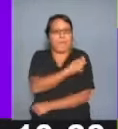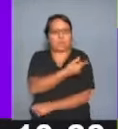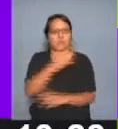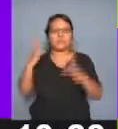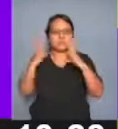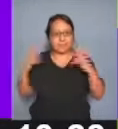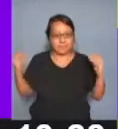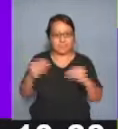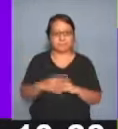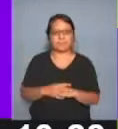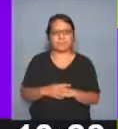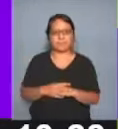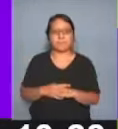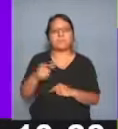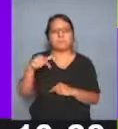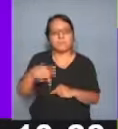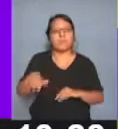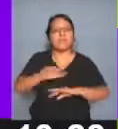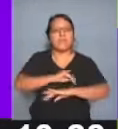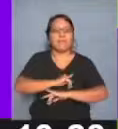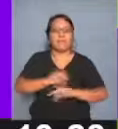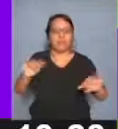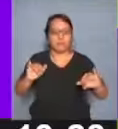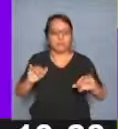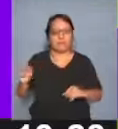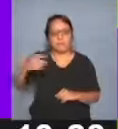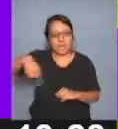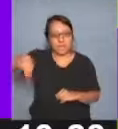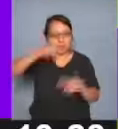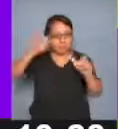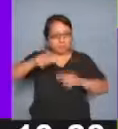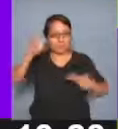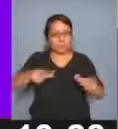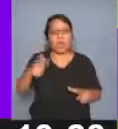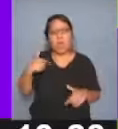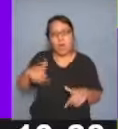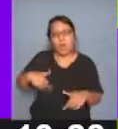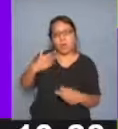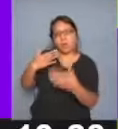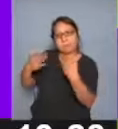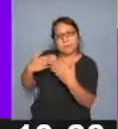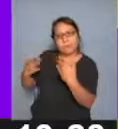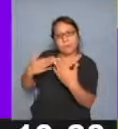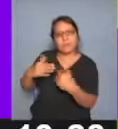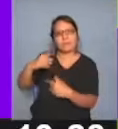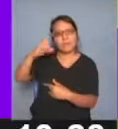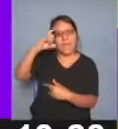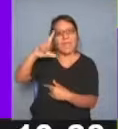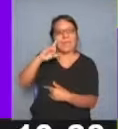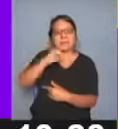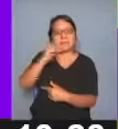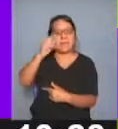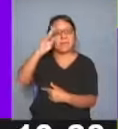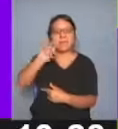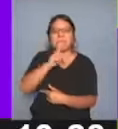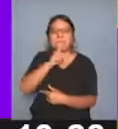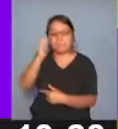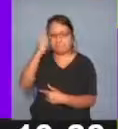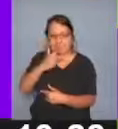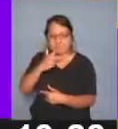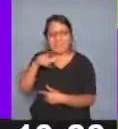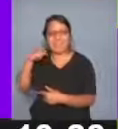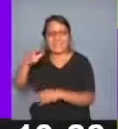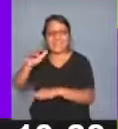CEPAM para llevarle esta muy buena información para todos. Y vamos a charlar, vamos a dialogar con Elizabeth Calizaya, quien es enfermera